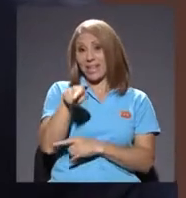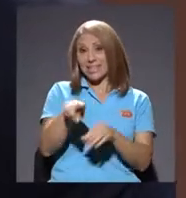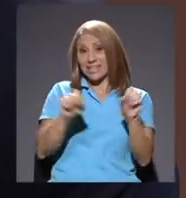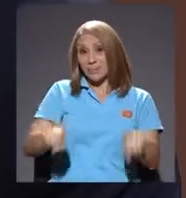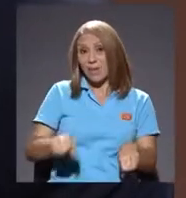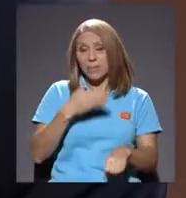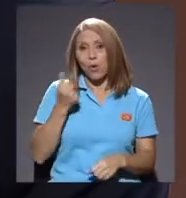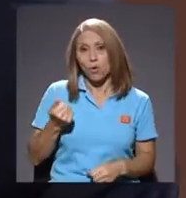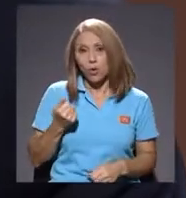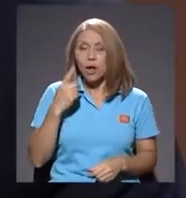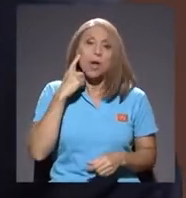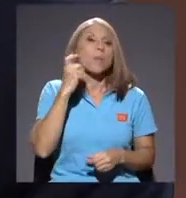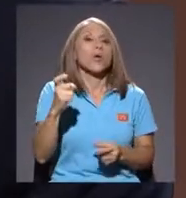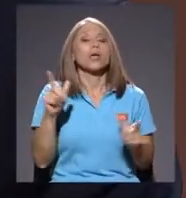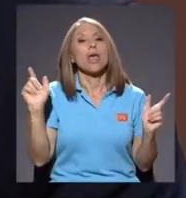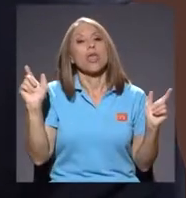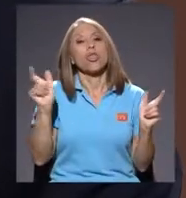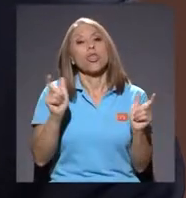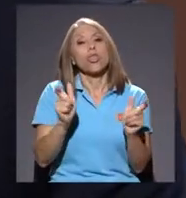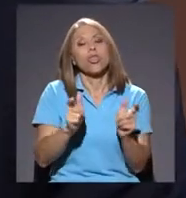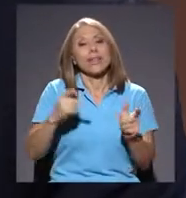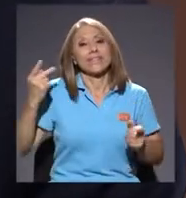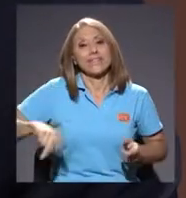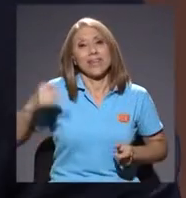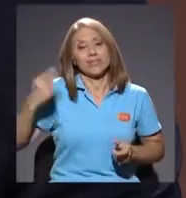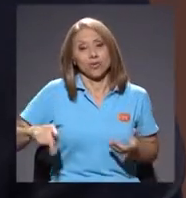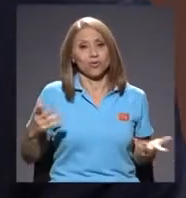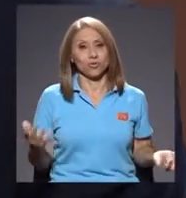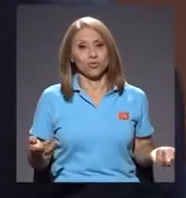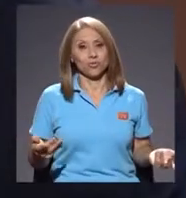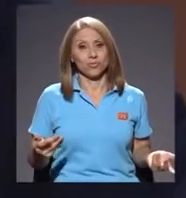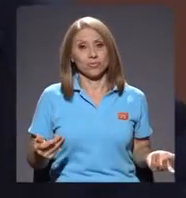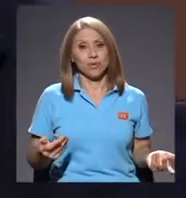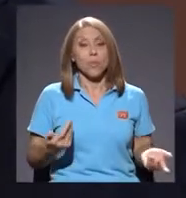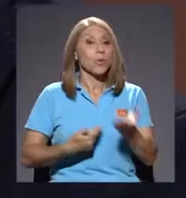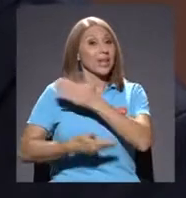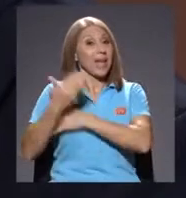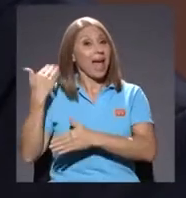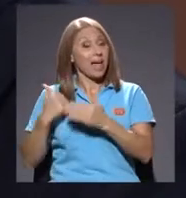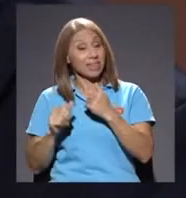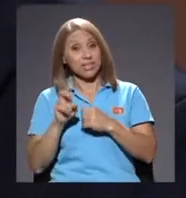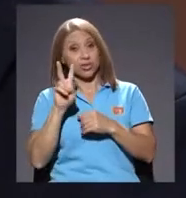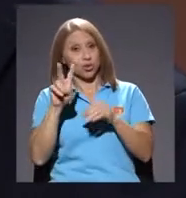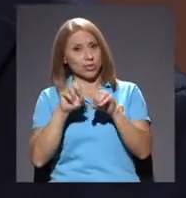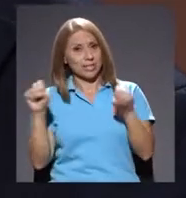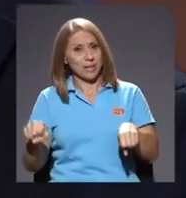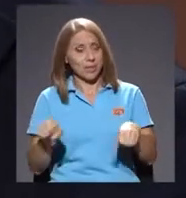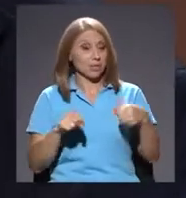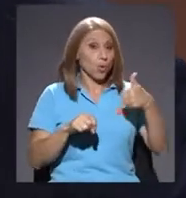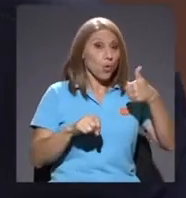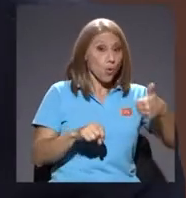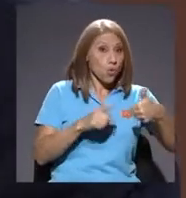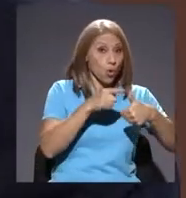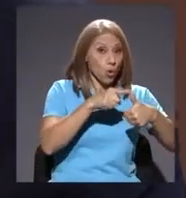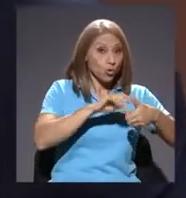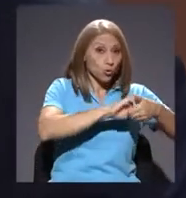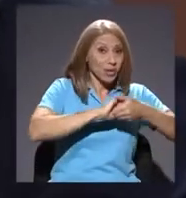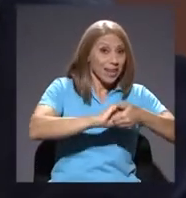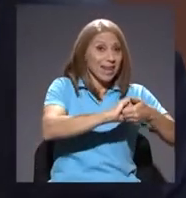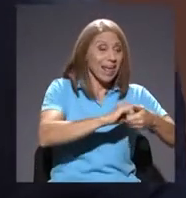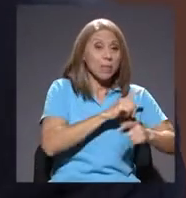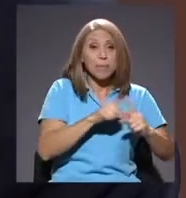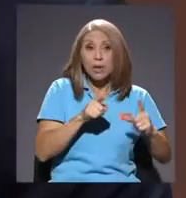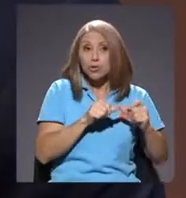permite diluir los riesgos entre dos sistemas que uno tiene solidaridad pero tiene problemas de sostenibilidad y el otro